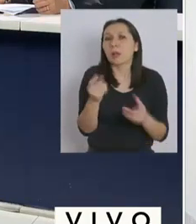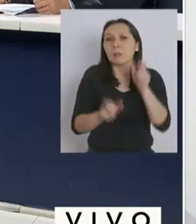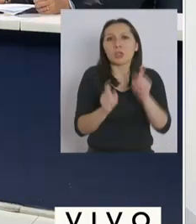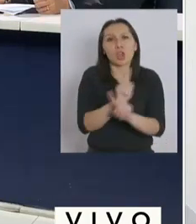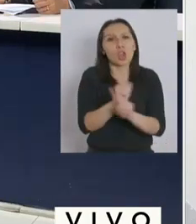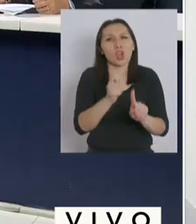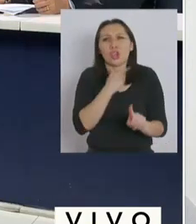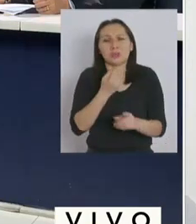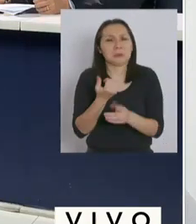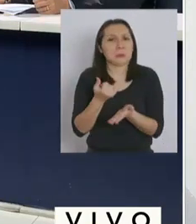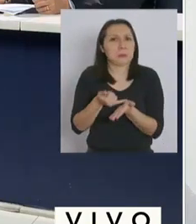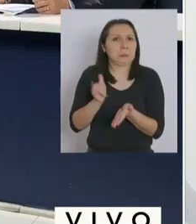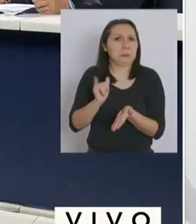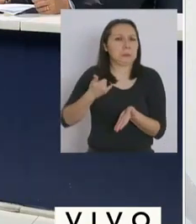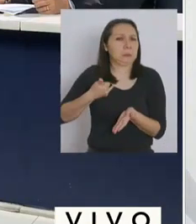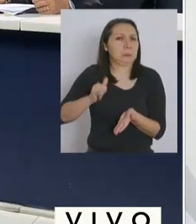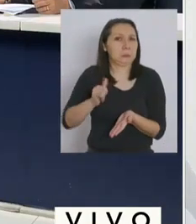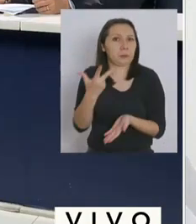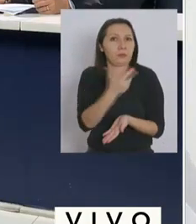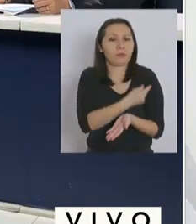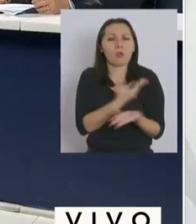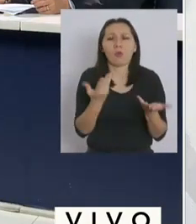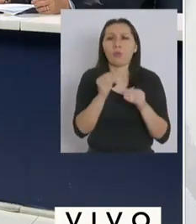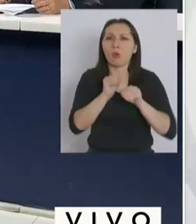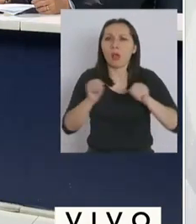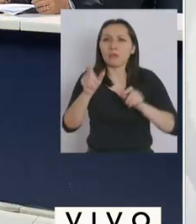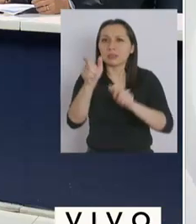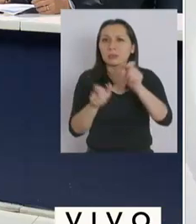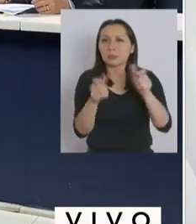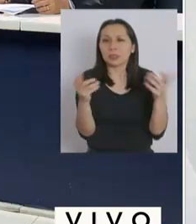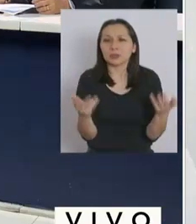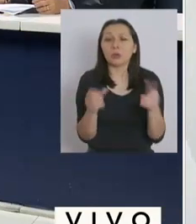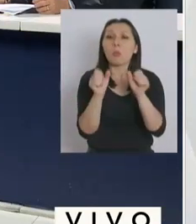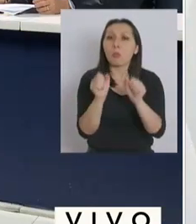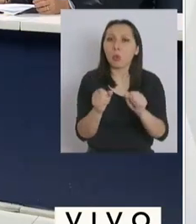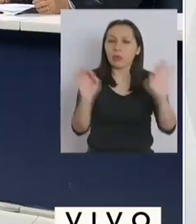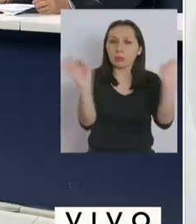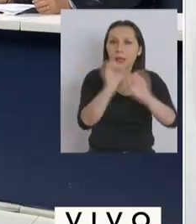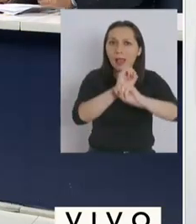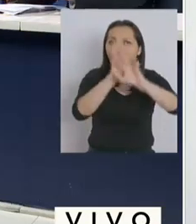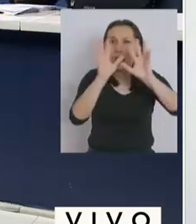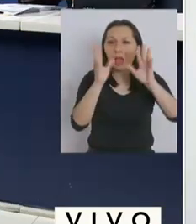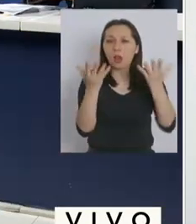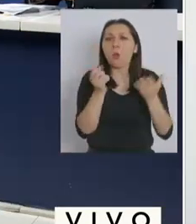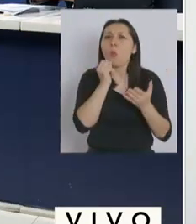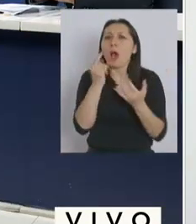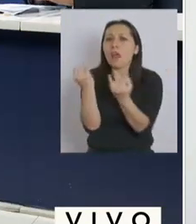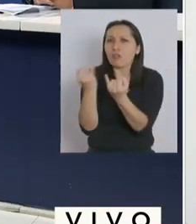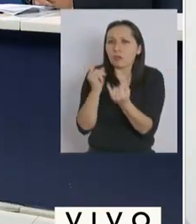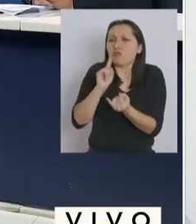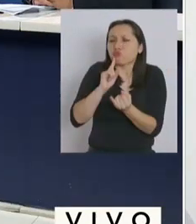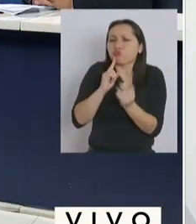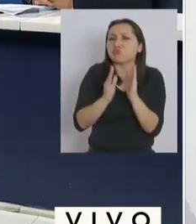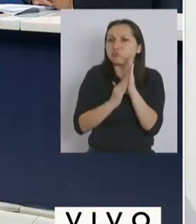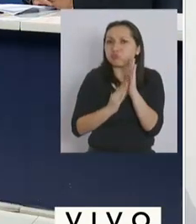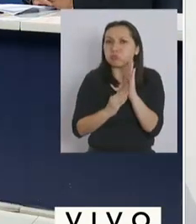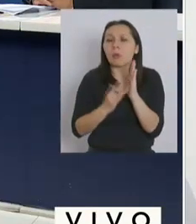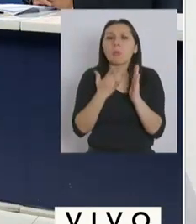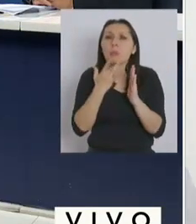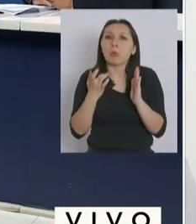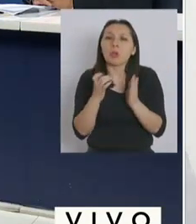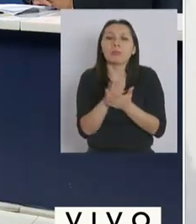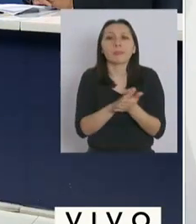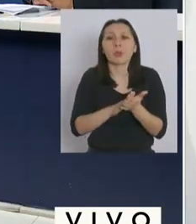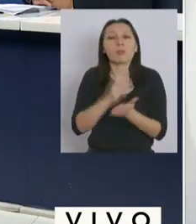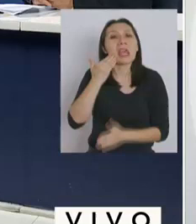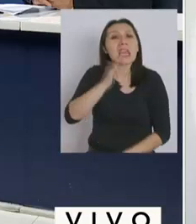vacunarse, ¿cuál es el llamado que usted haría en ese sentido para poder ir aclarando y qué antecedentes hay con respecto a por qué se dejó, por